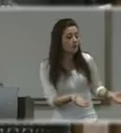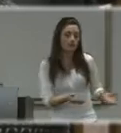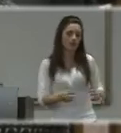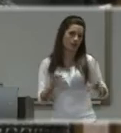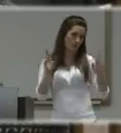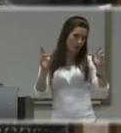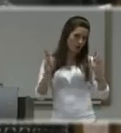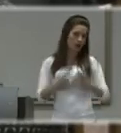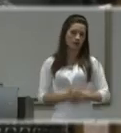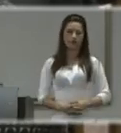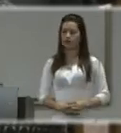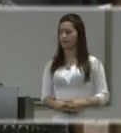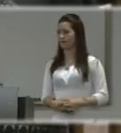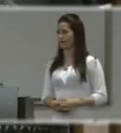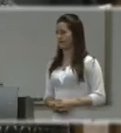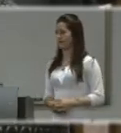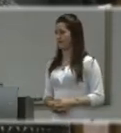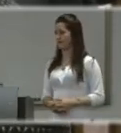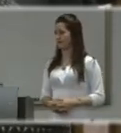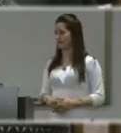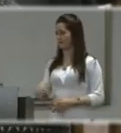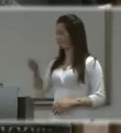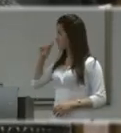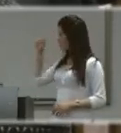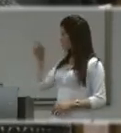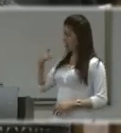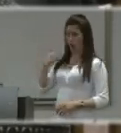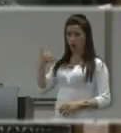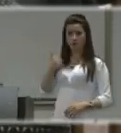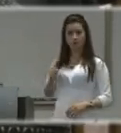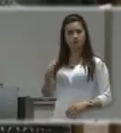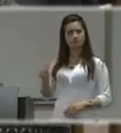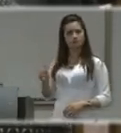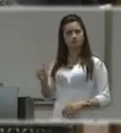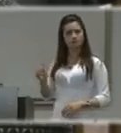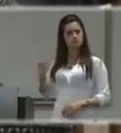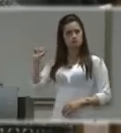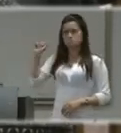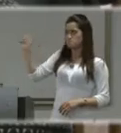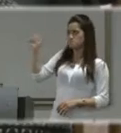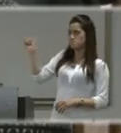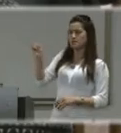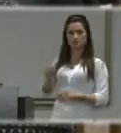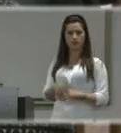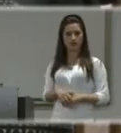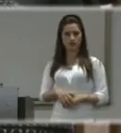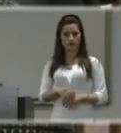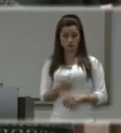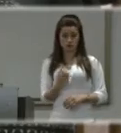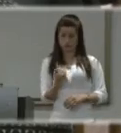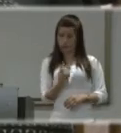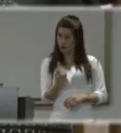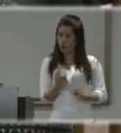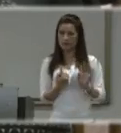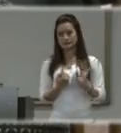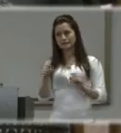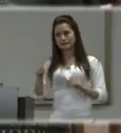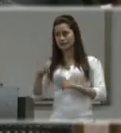veo que la veo sola, ¿no? La mamá solamente. O sea, me parece que hay ausencia de otras instituciones